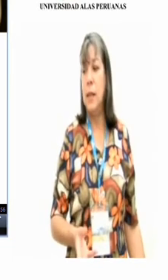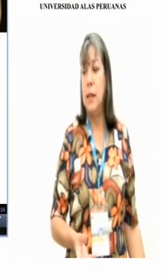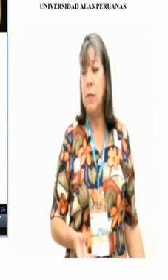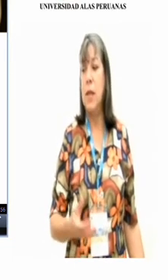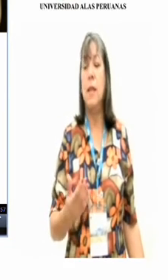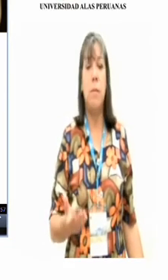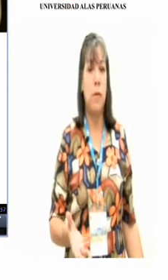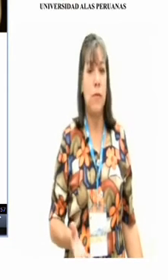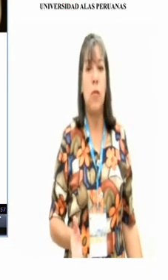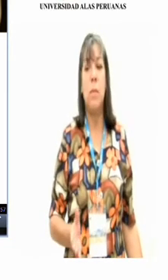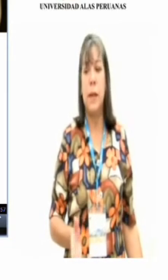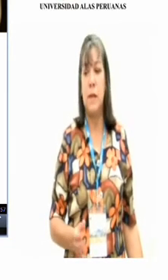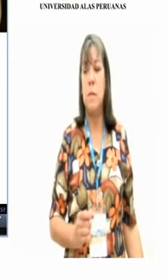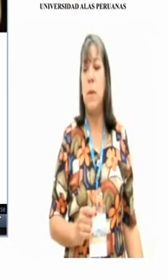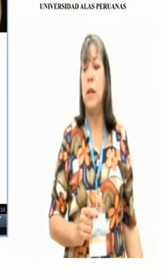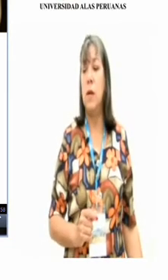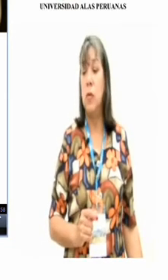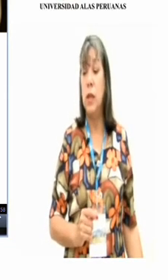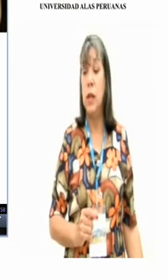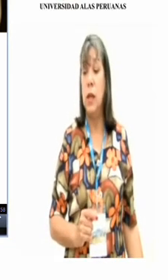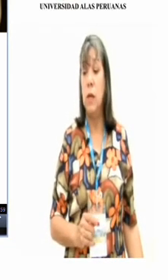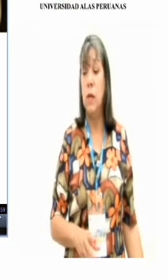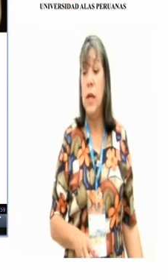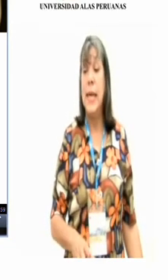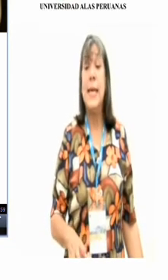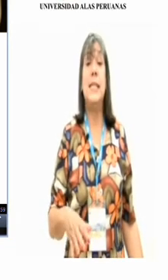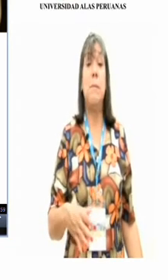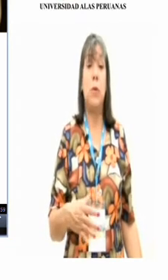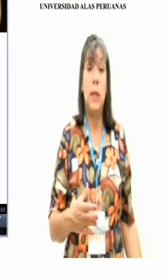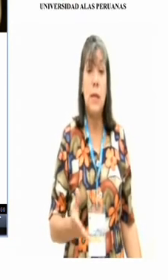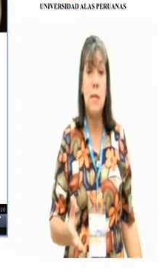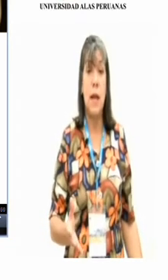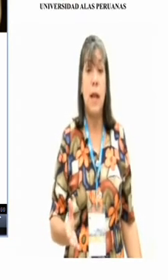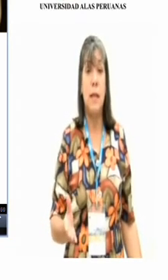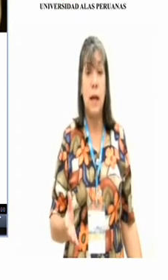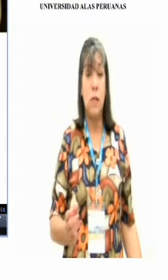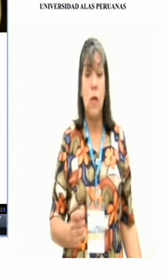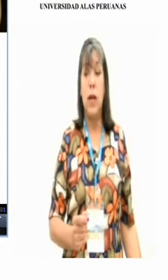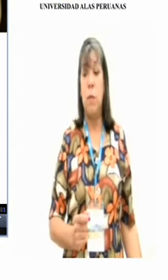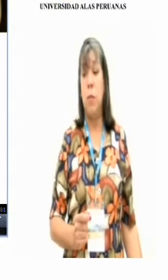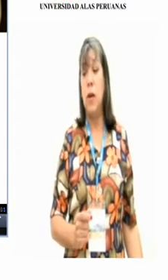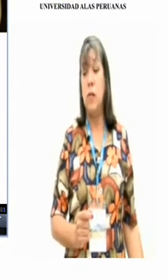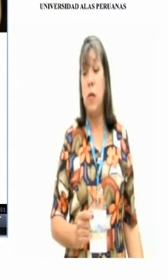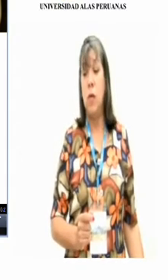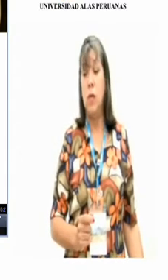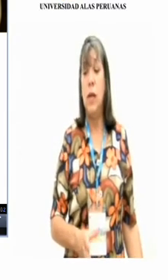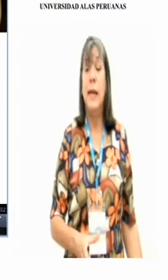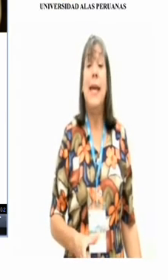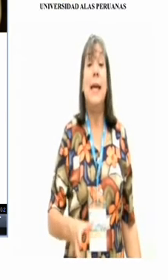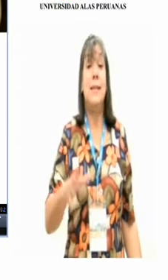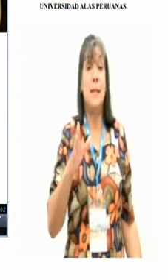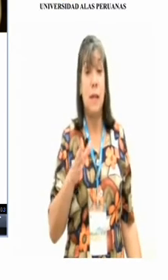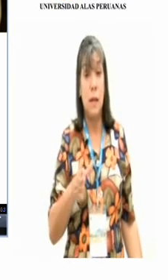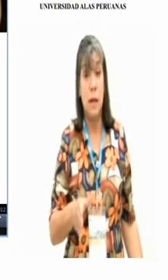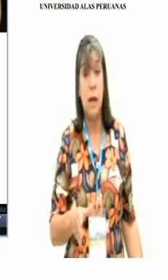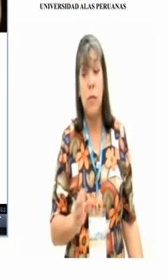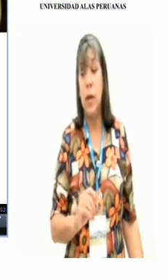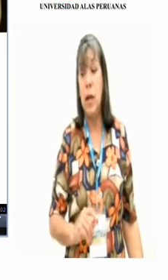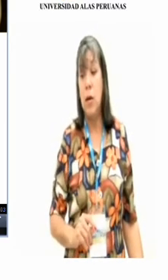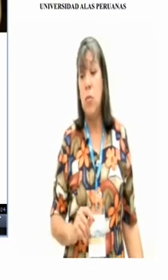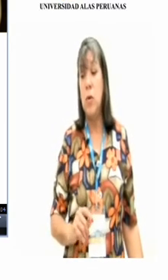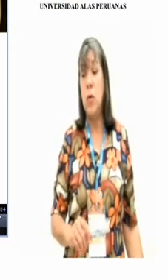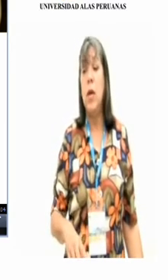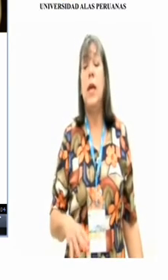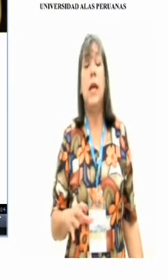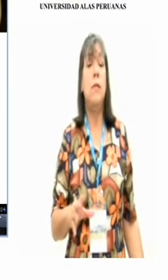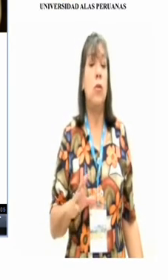privilegia la interactividad entre profesores, participantes y contenido, se potencia la indagación y la exploración, está centrado